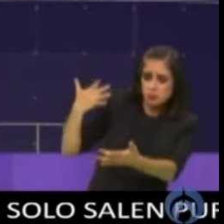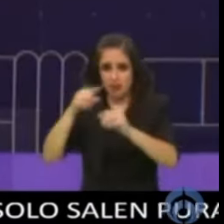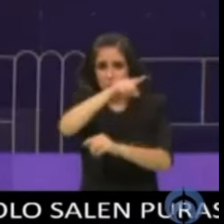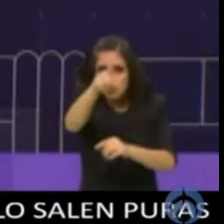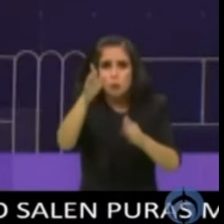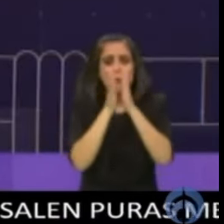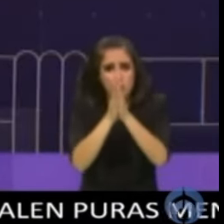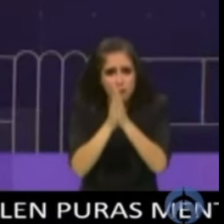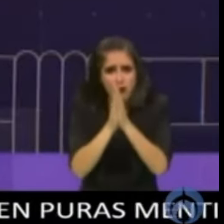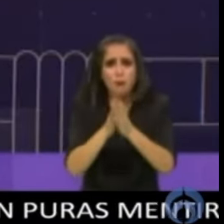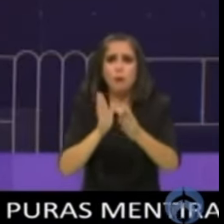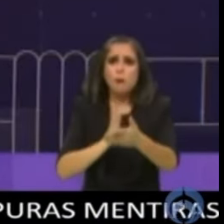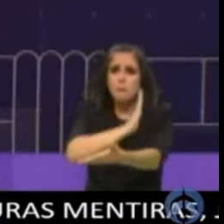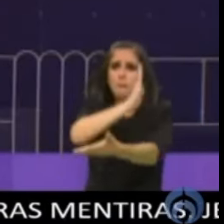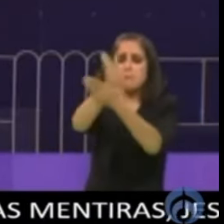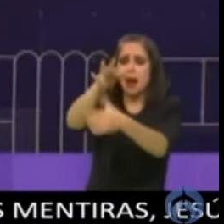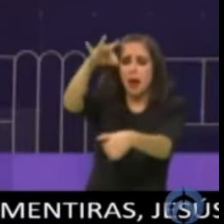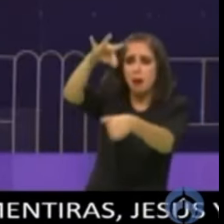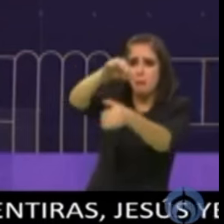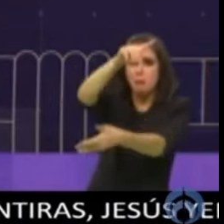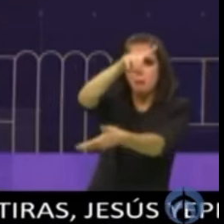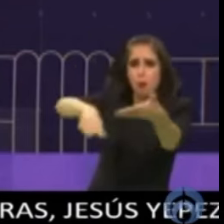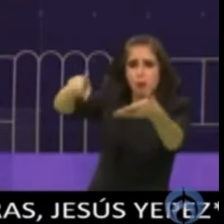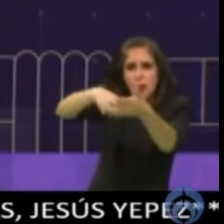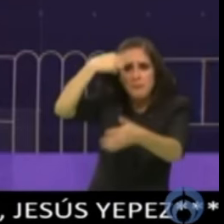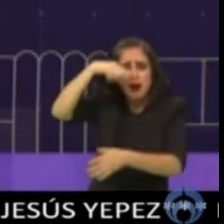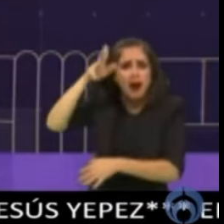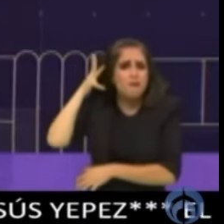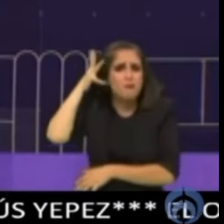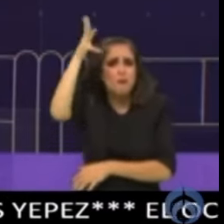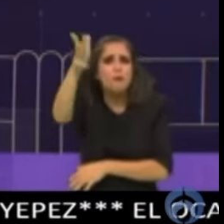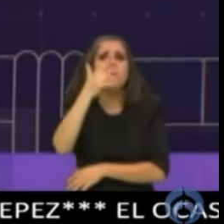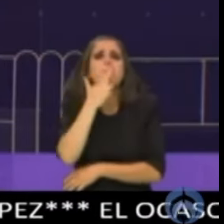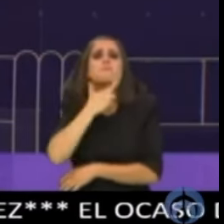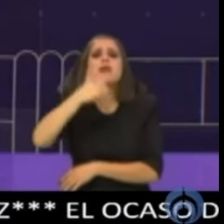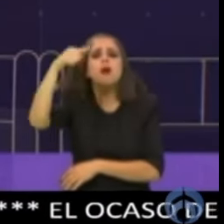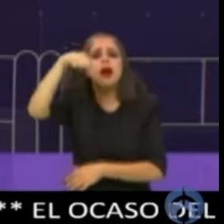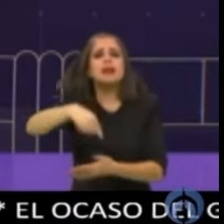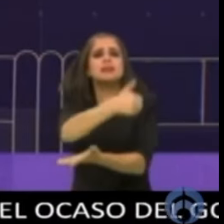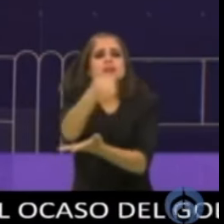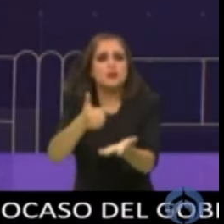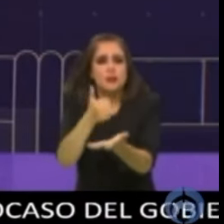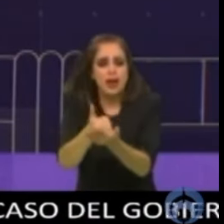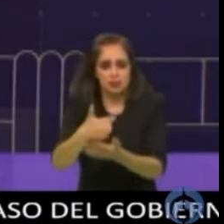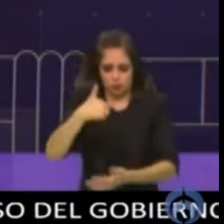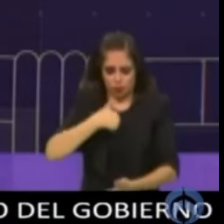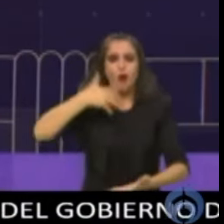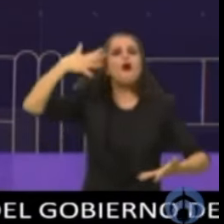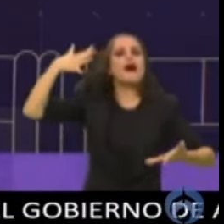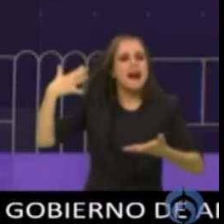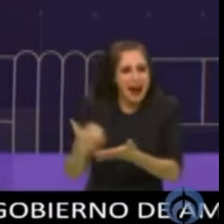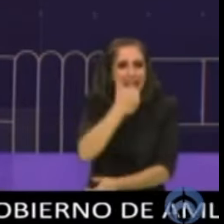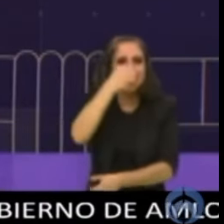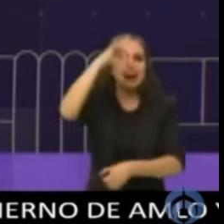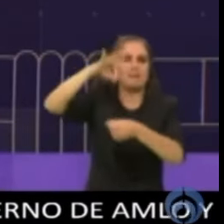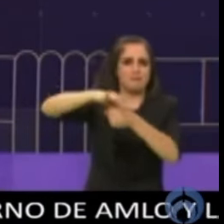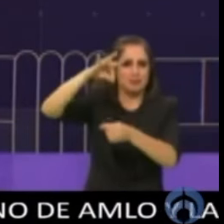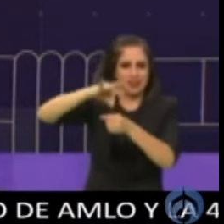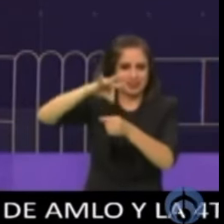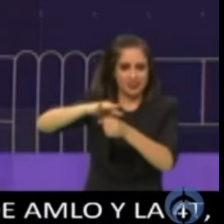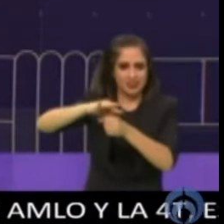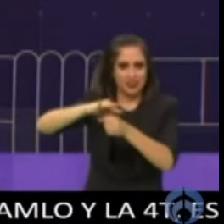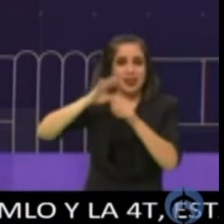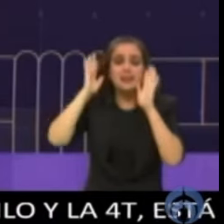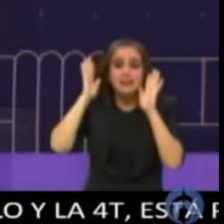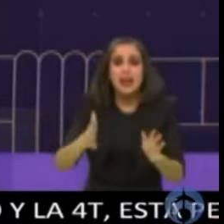creo que Clara sale relativamente airosa de este debate y pues no la